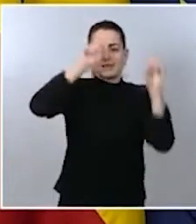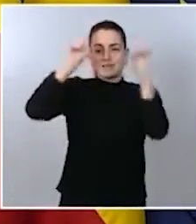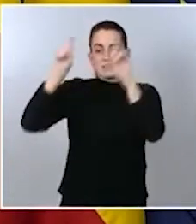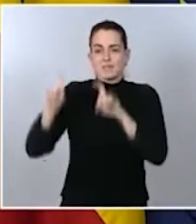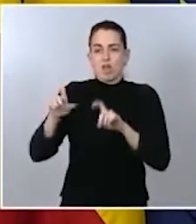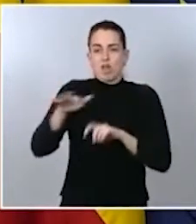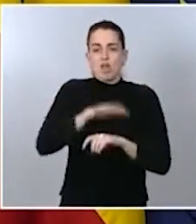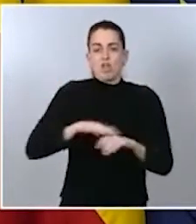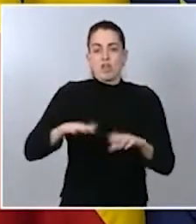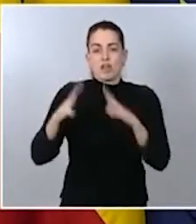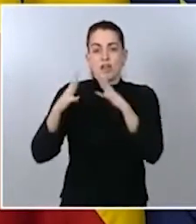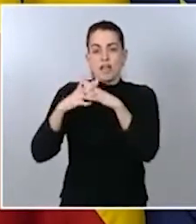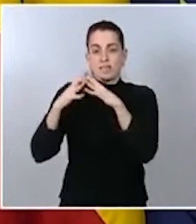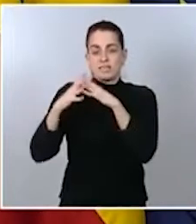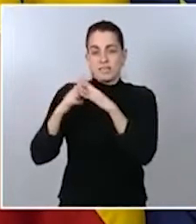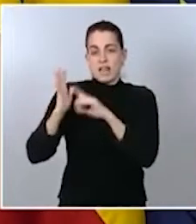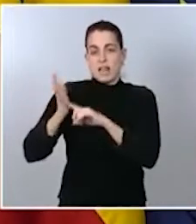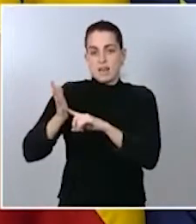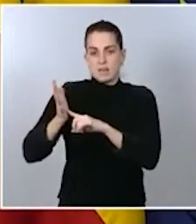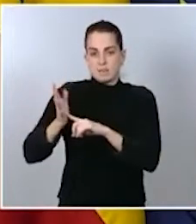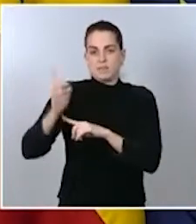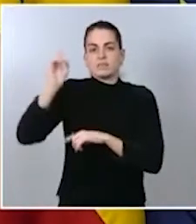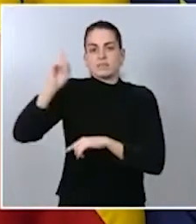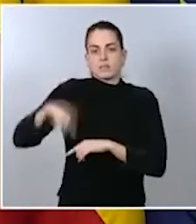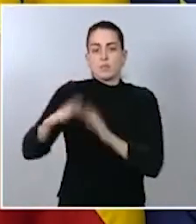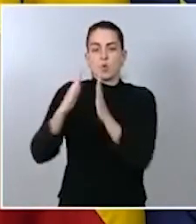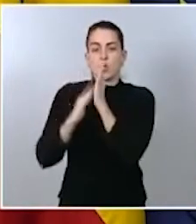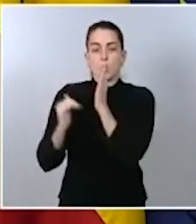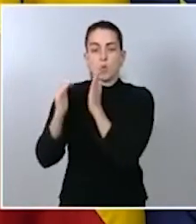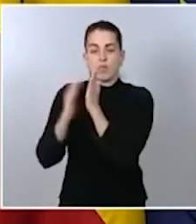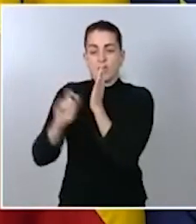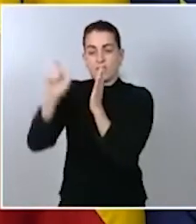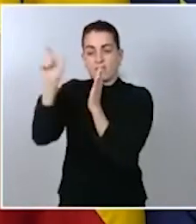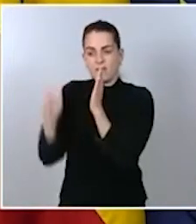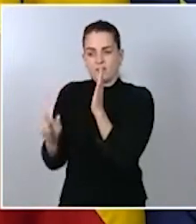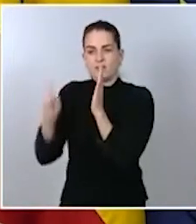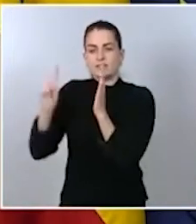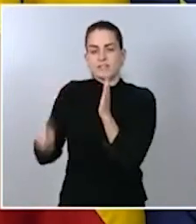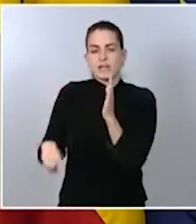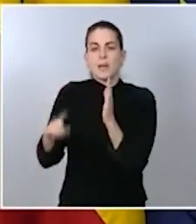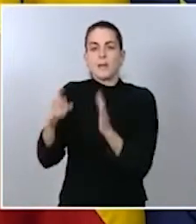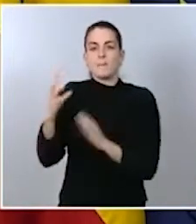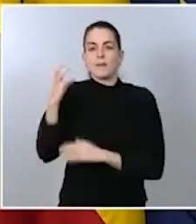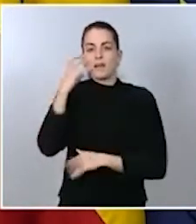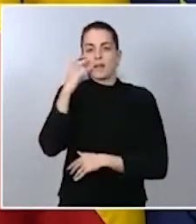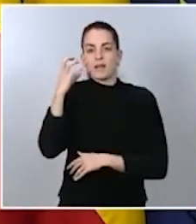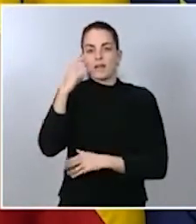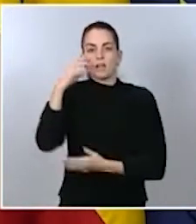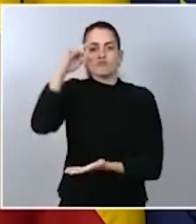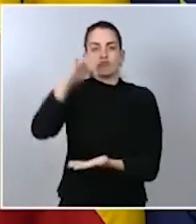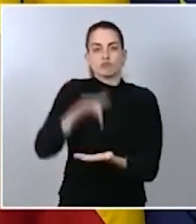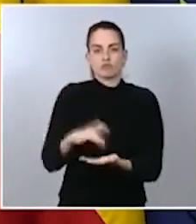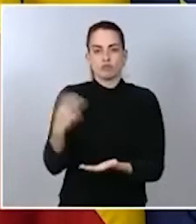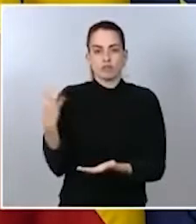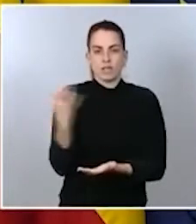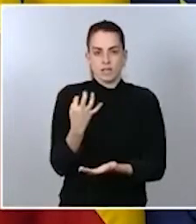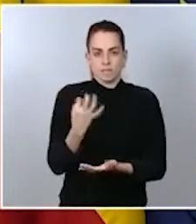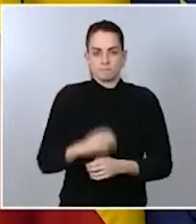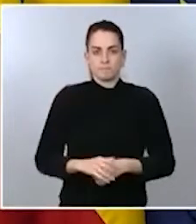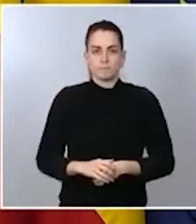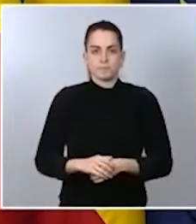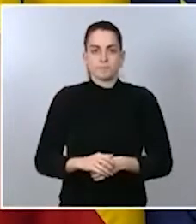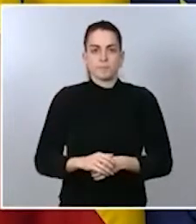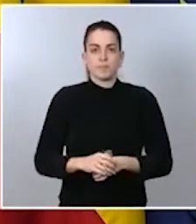mancha' en la comunidad valenciana y en la provincia de jaén se han producido además cortes puntuales de suministro